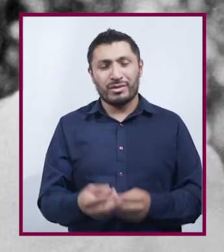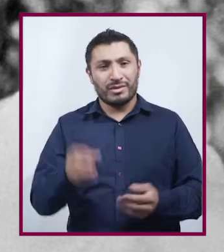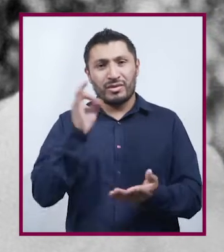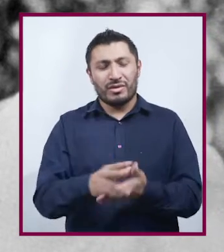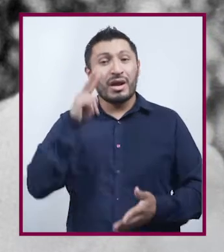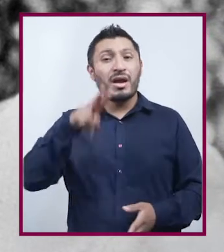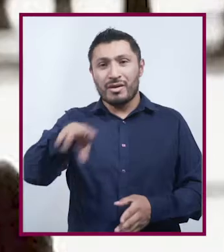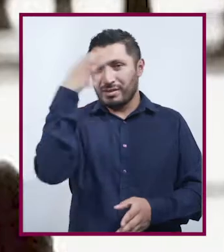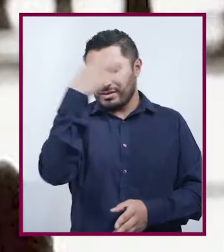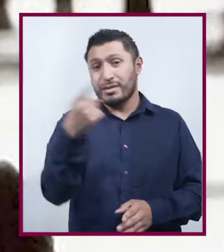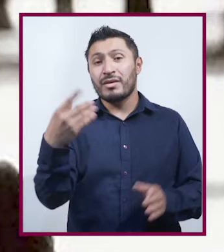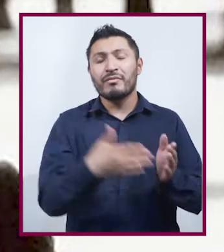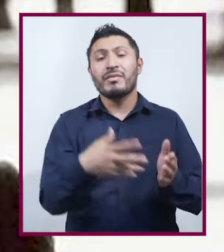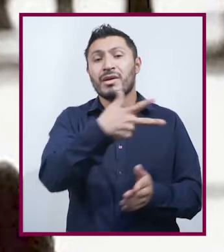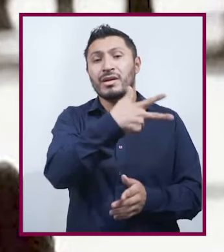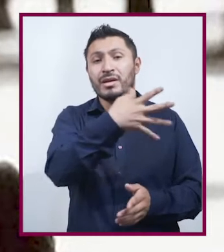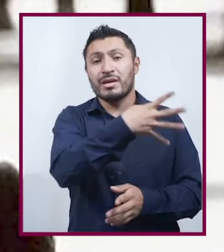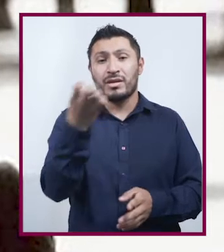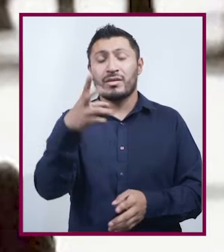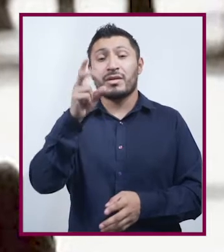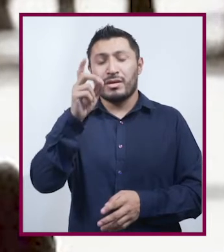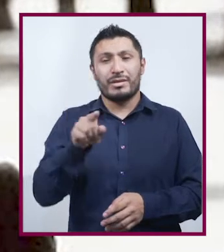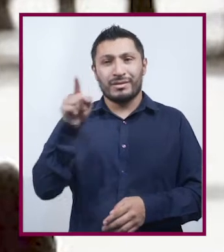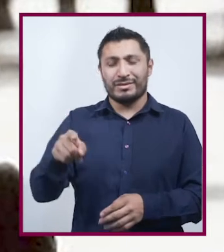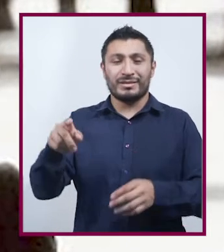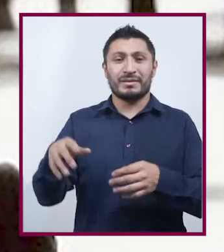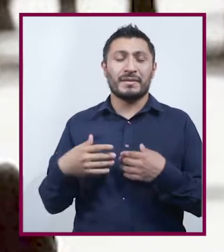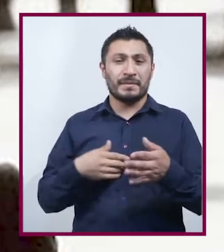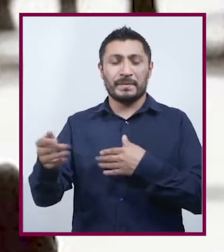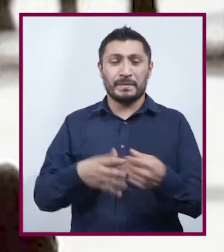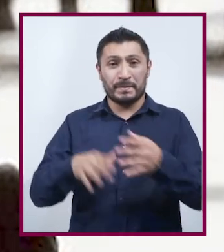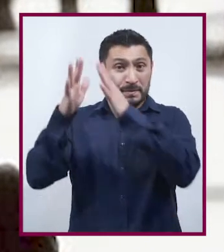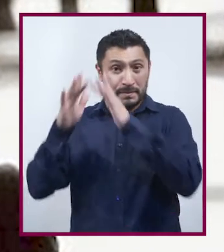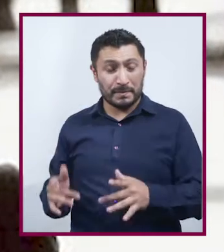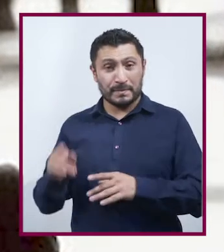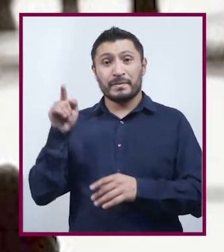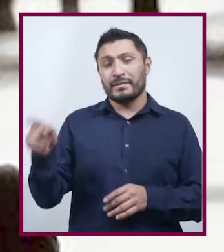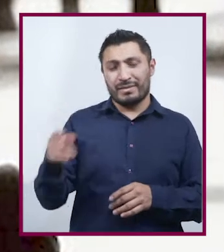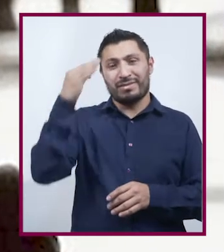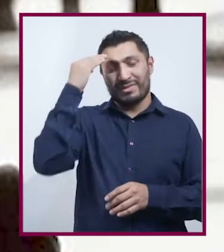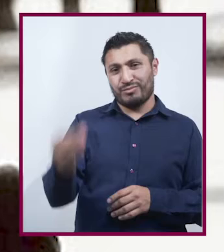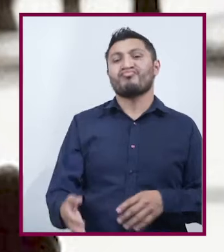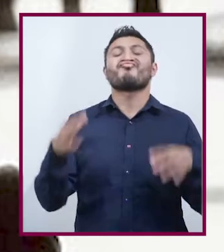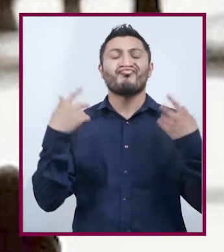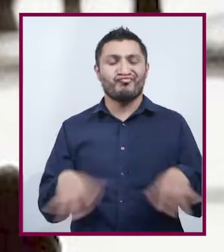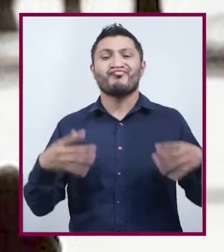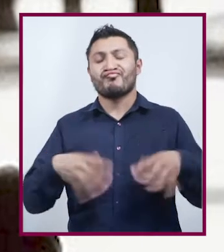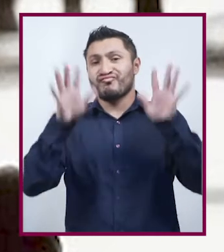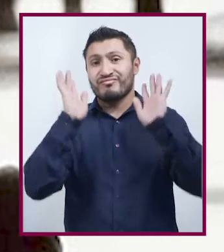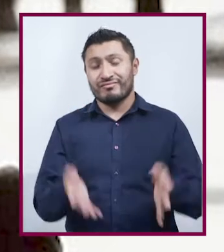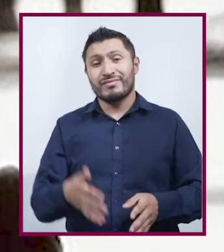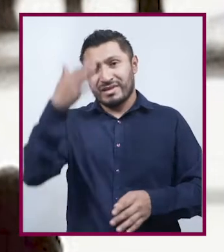con mirar una foto que le tomaron en 1930 a esta diseñadora francesa para saber que, desde ese entonces,